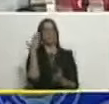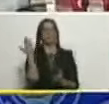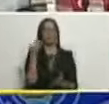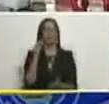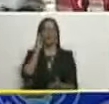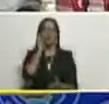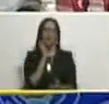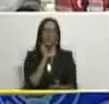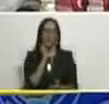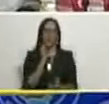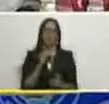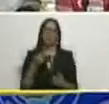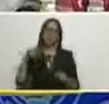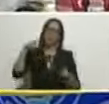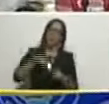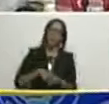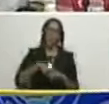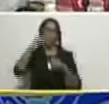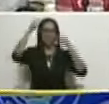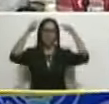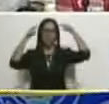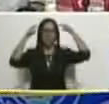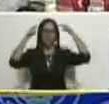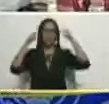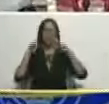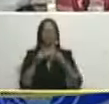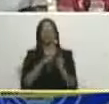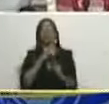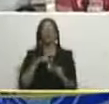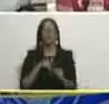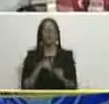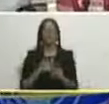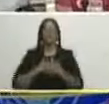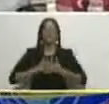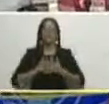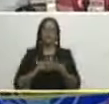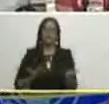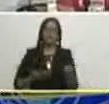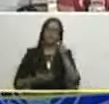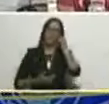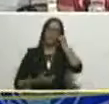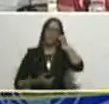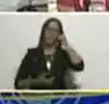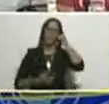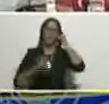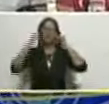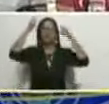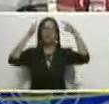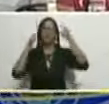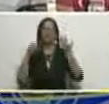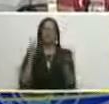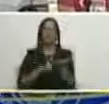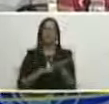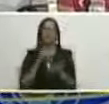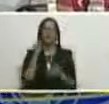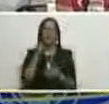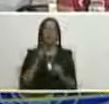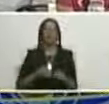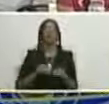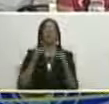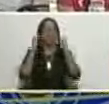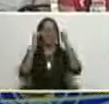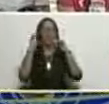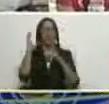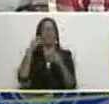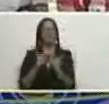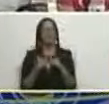fascistas, la oligarquía le dio el golpe a Chávez, pero nosotros garantizamos que Chávez volviera para que tú crecieras en una patria